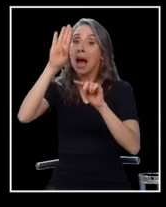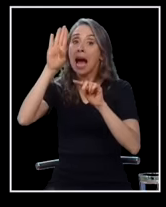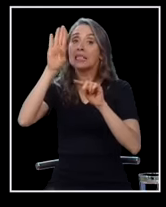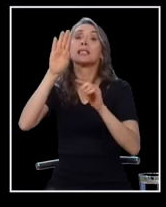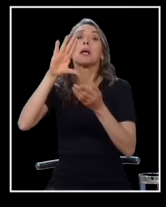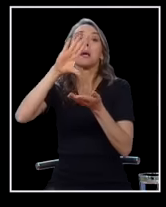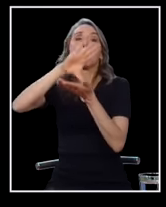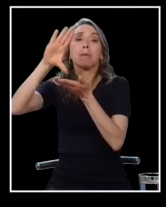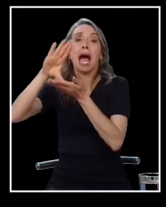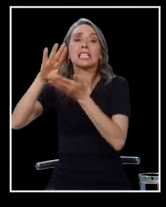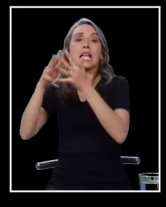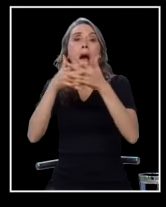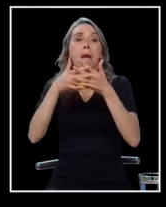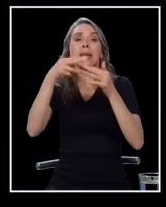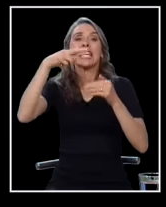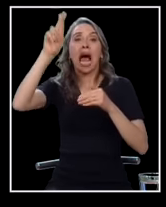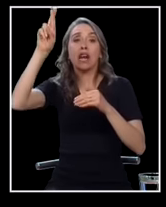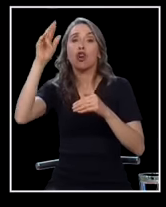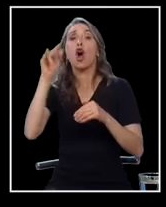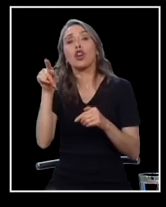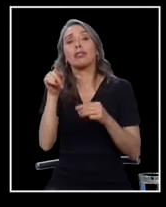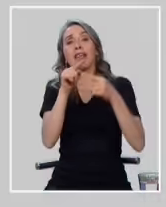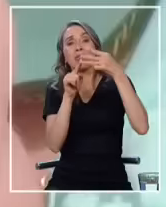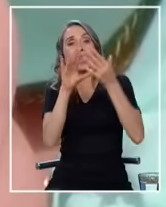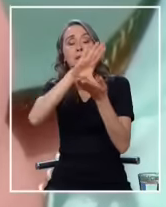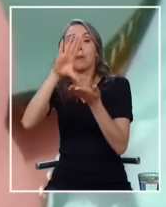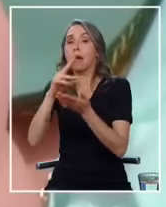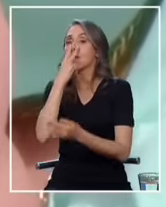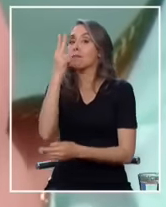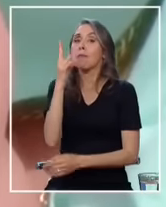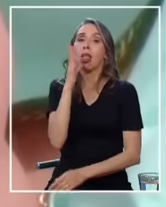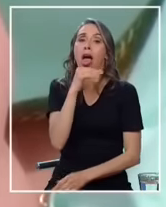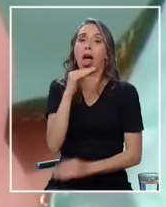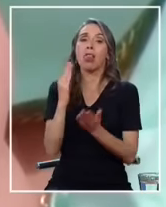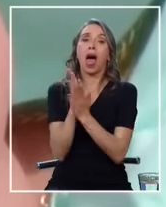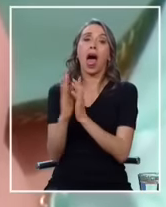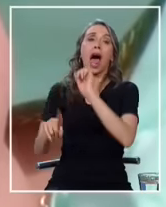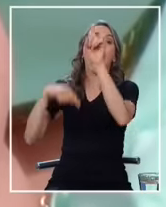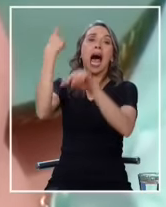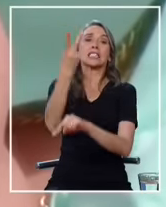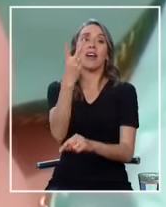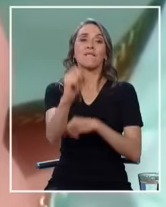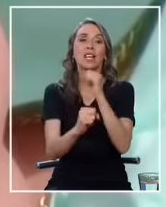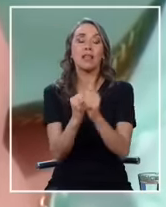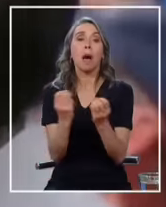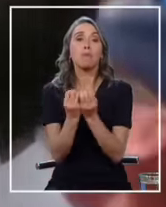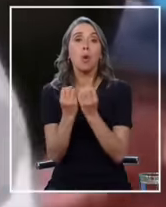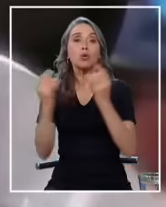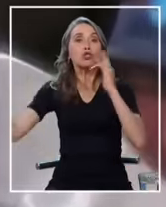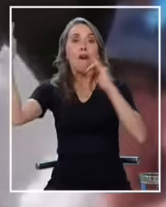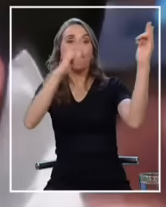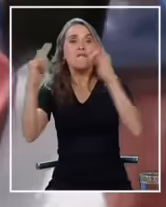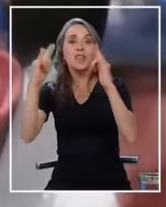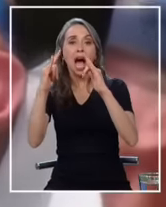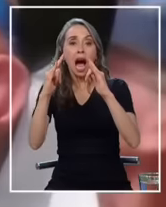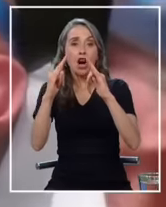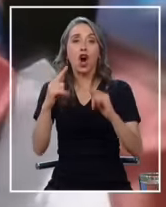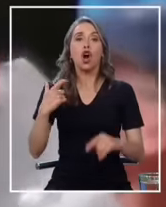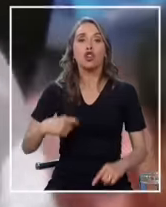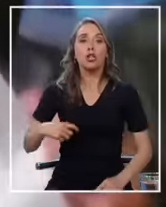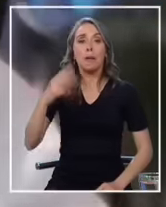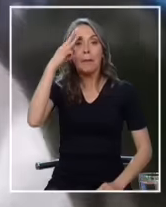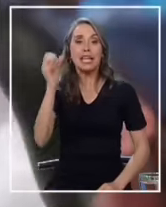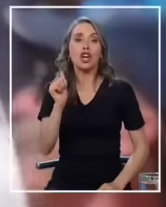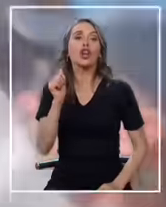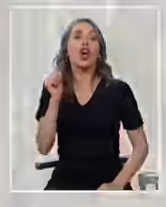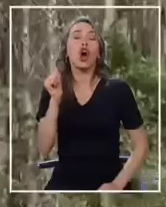de América del Norte en los próximos 20 años, razón por la que muchas personas decidieron viajar hasta esos países, entre